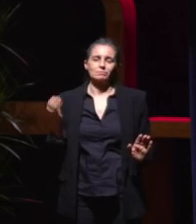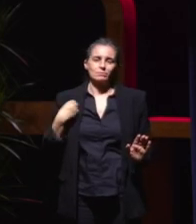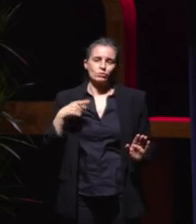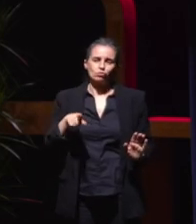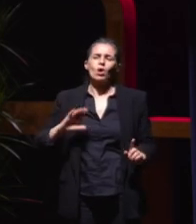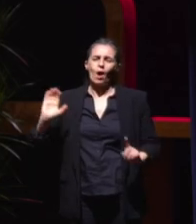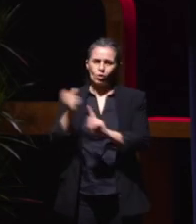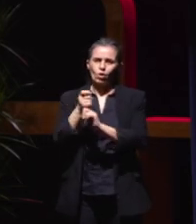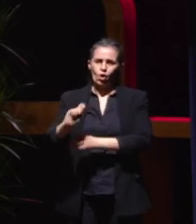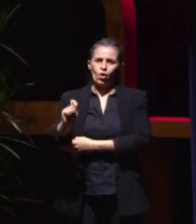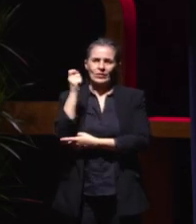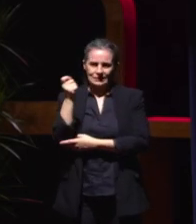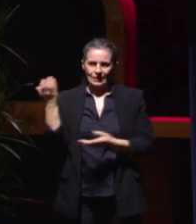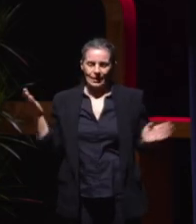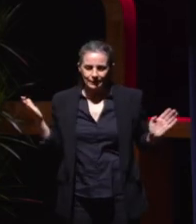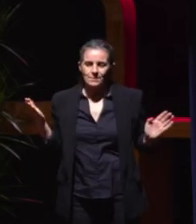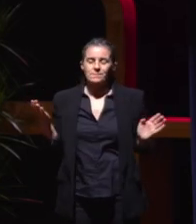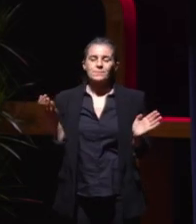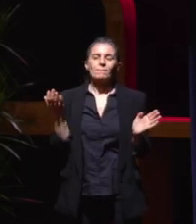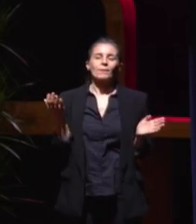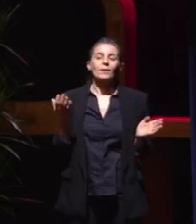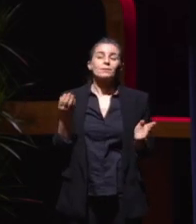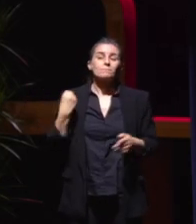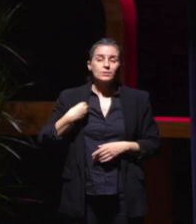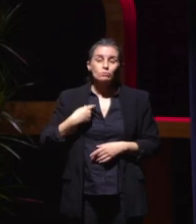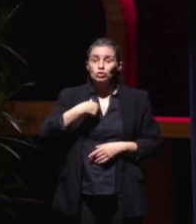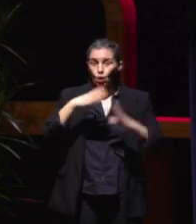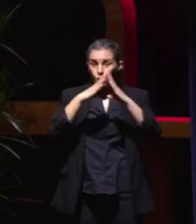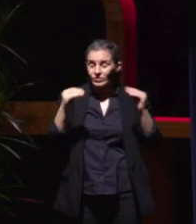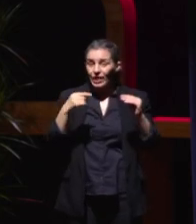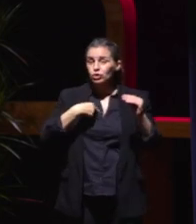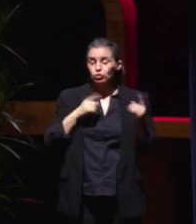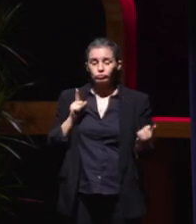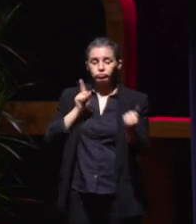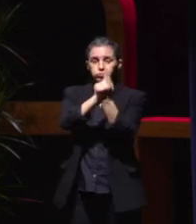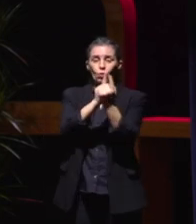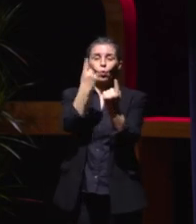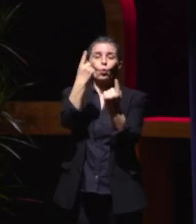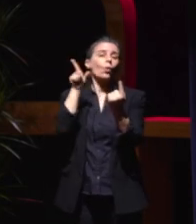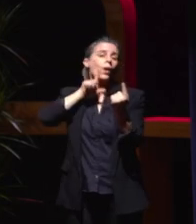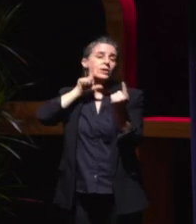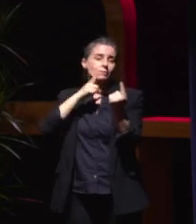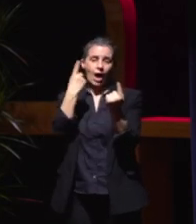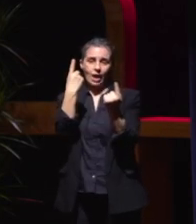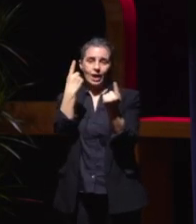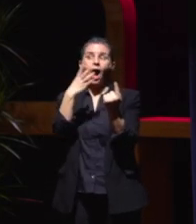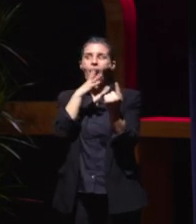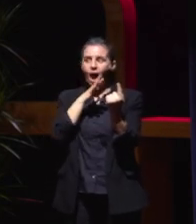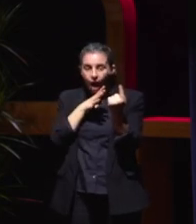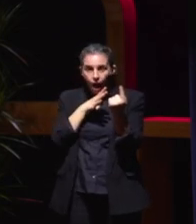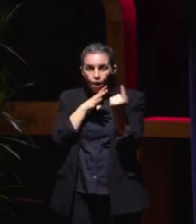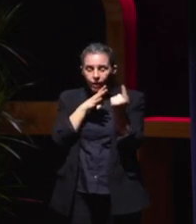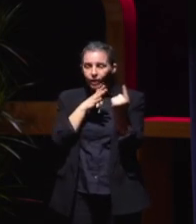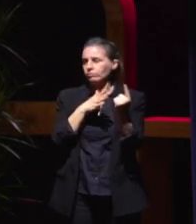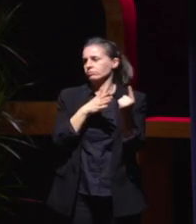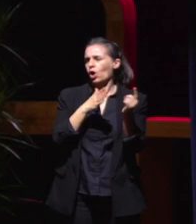conquista yo a mis 57 años os diré que en la facultad he conocido una lesbiana ahora tengo una cantidad de compañeras lesbianas